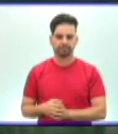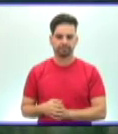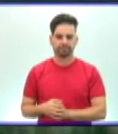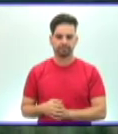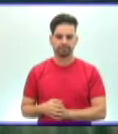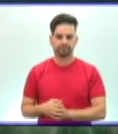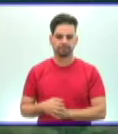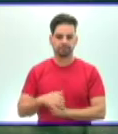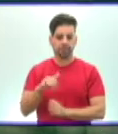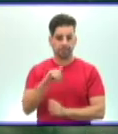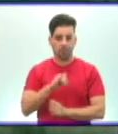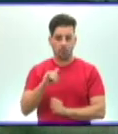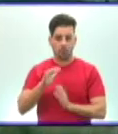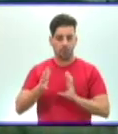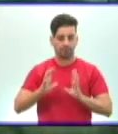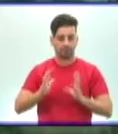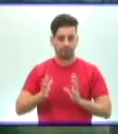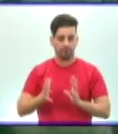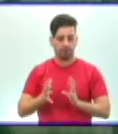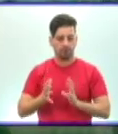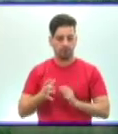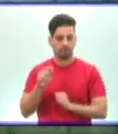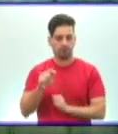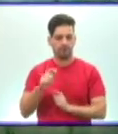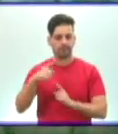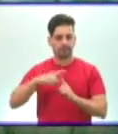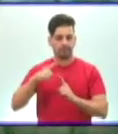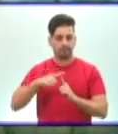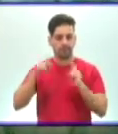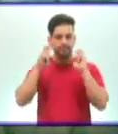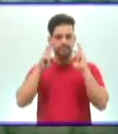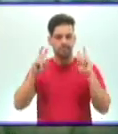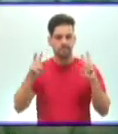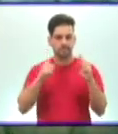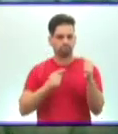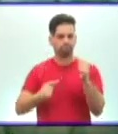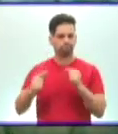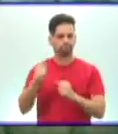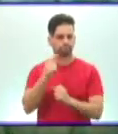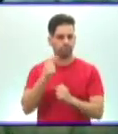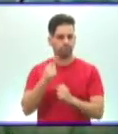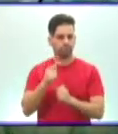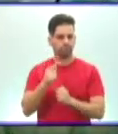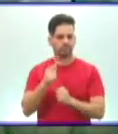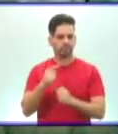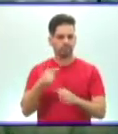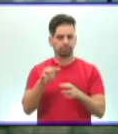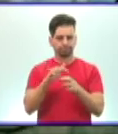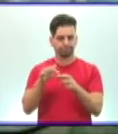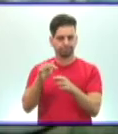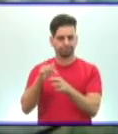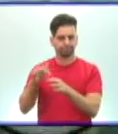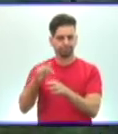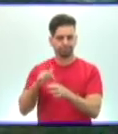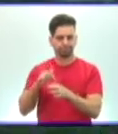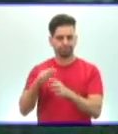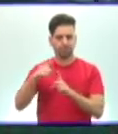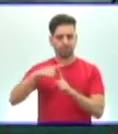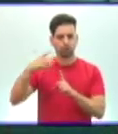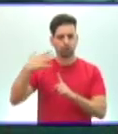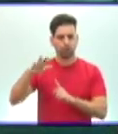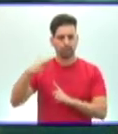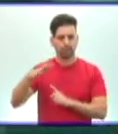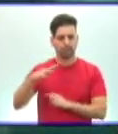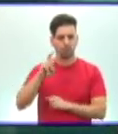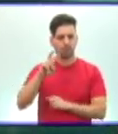De igual forma, la Tarea Vida prioriza integralmente los cayos turísticos de Villa Clara, con